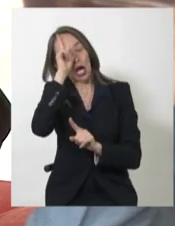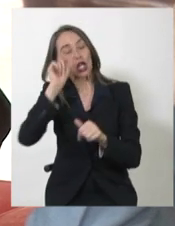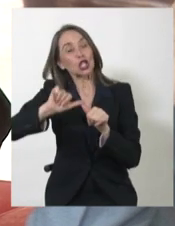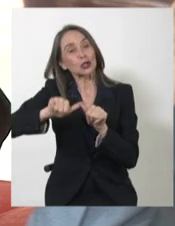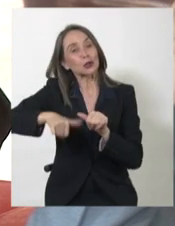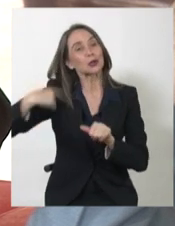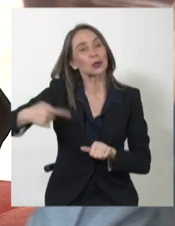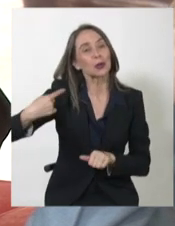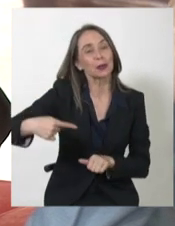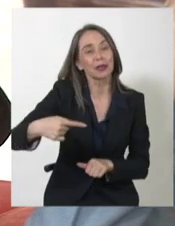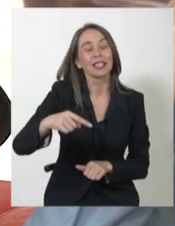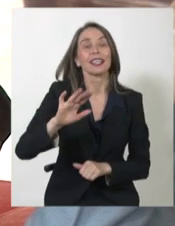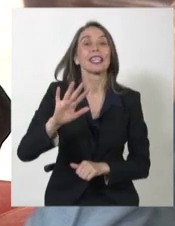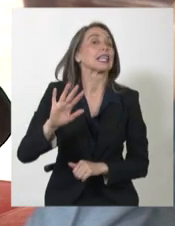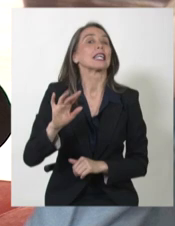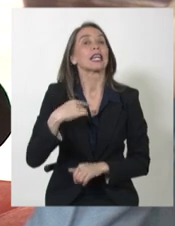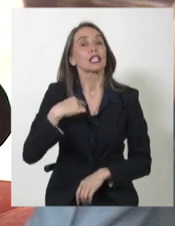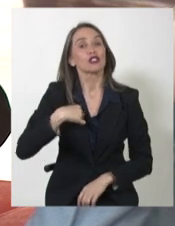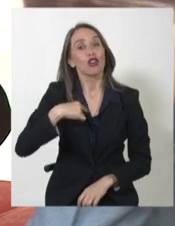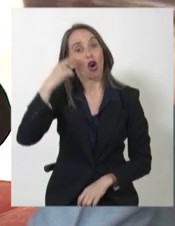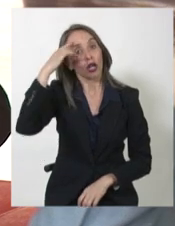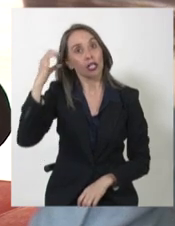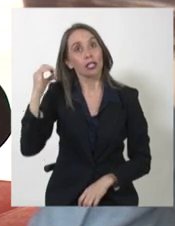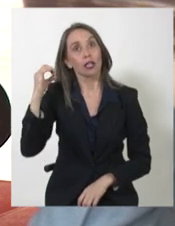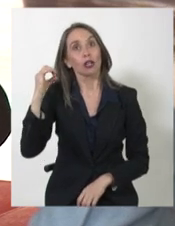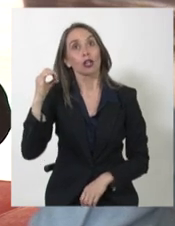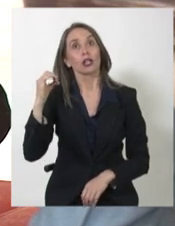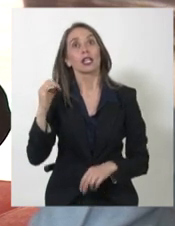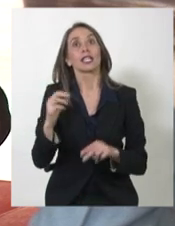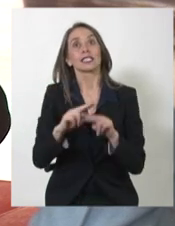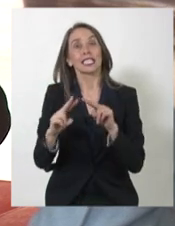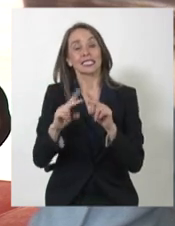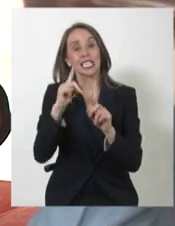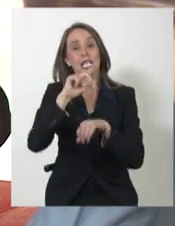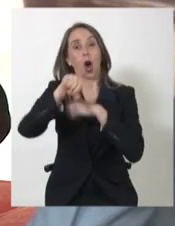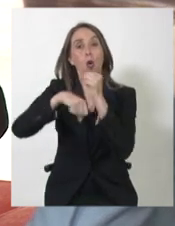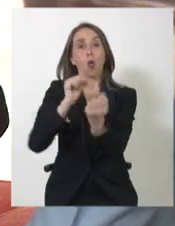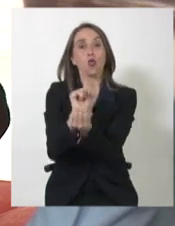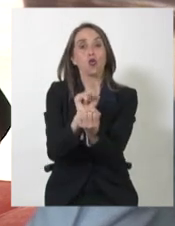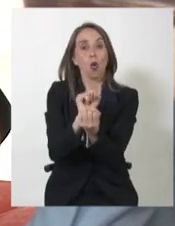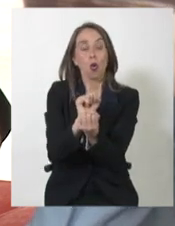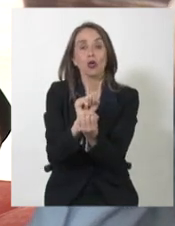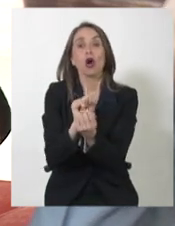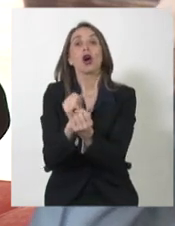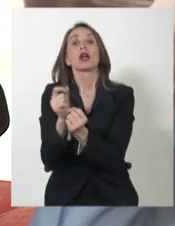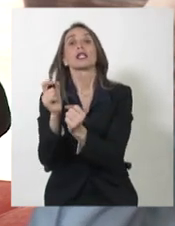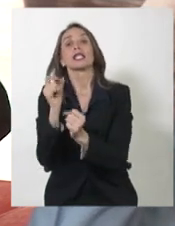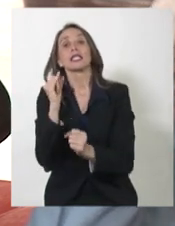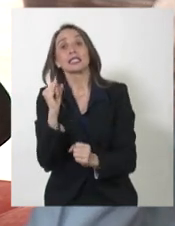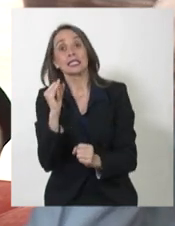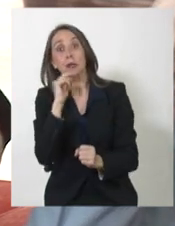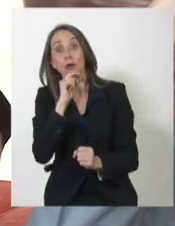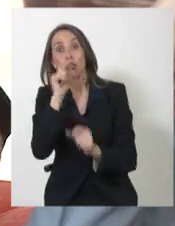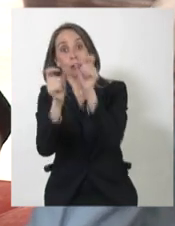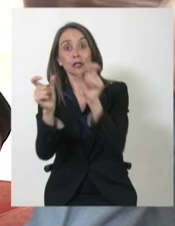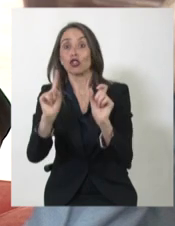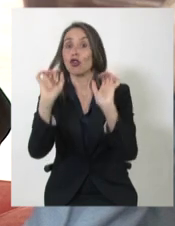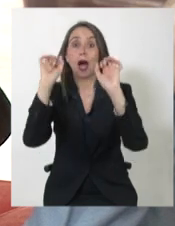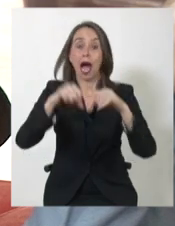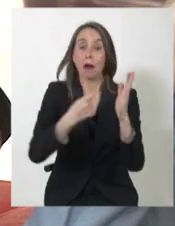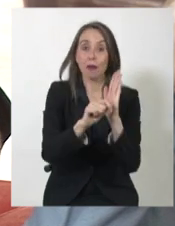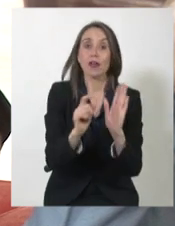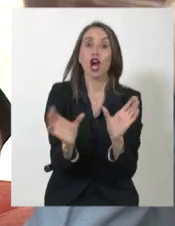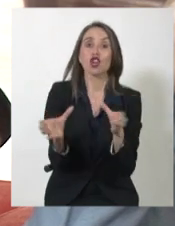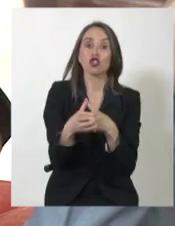que se constituiría un gran nudo crítico desde la perspectiva de su legitimidad si es que la convención mixta